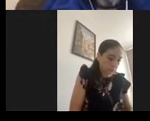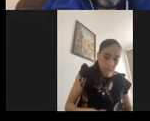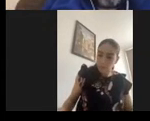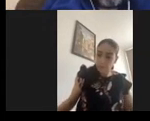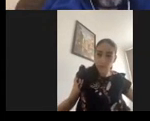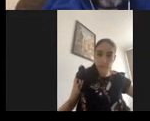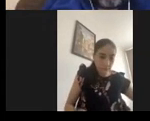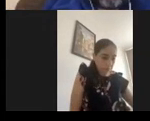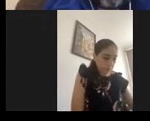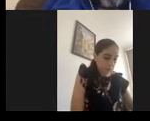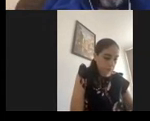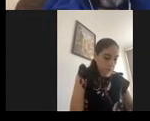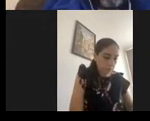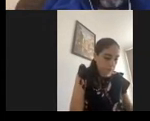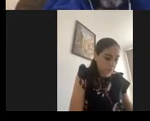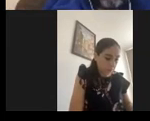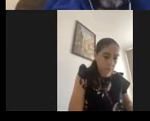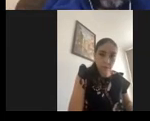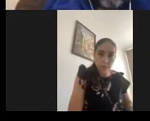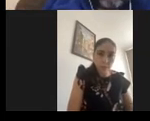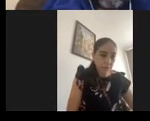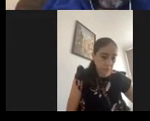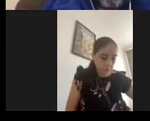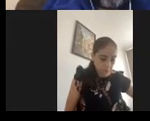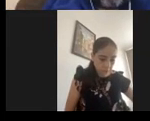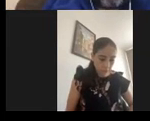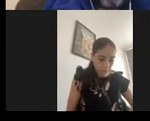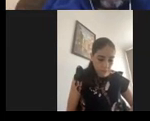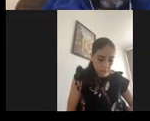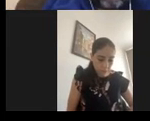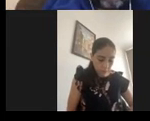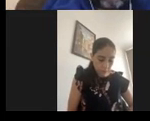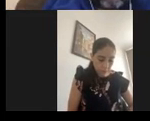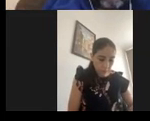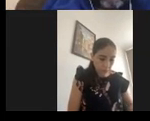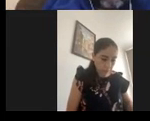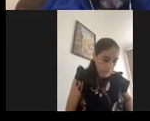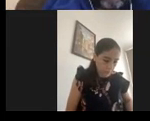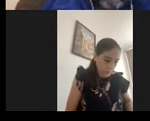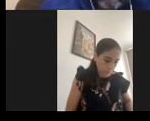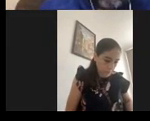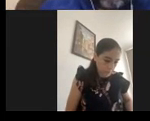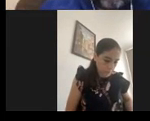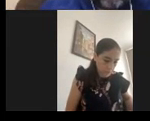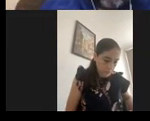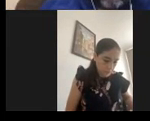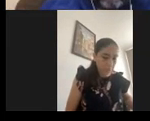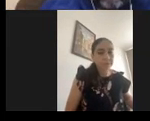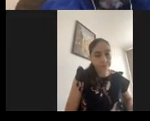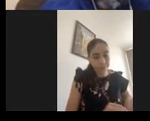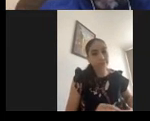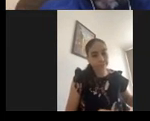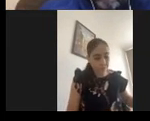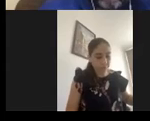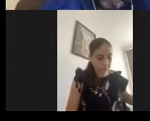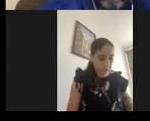No, pues con todo respeto, pero no como se está haciendo en estos momentos, ¿no? Que en la noche meten la maquinaria y en la